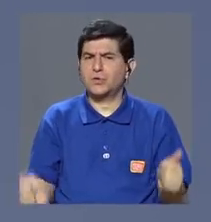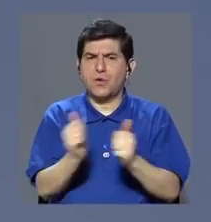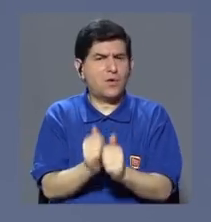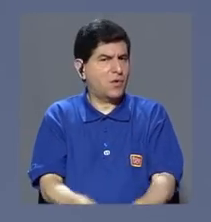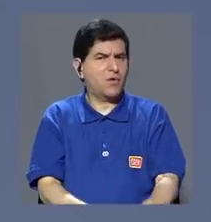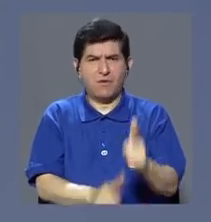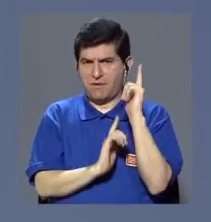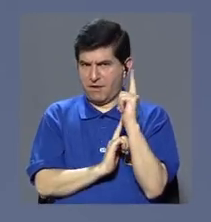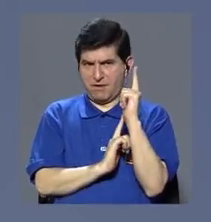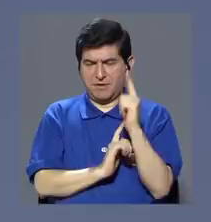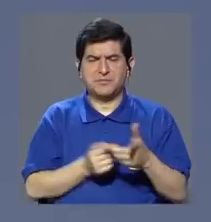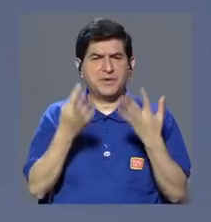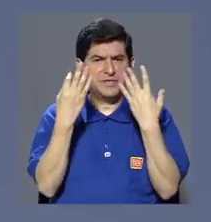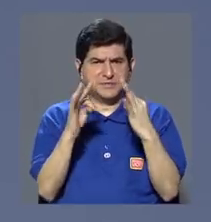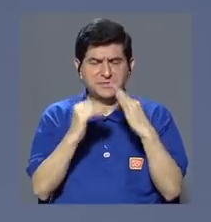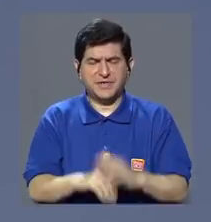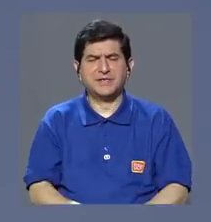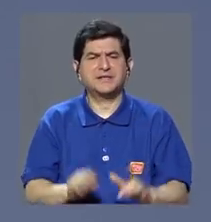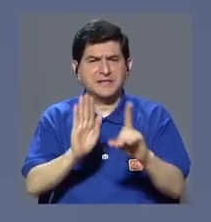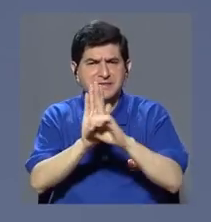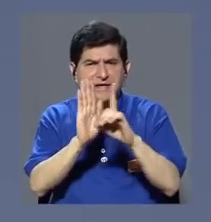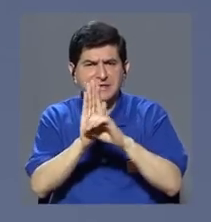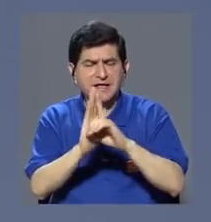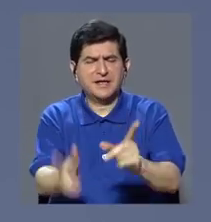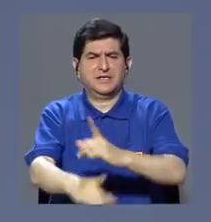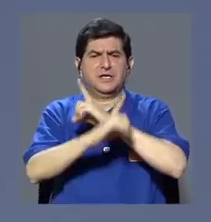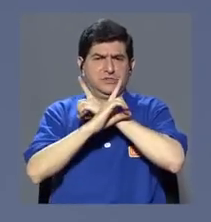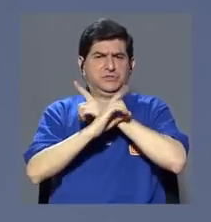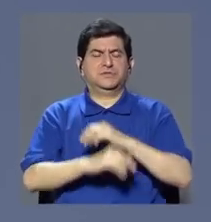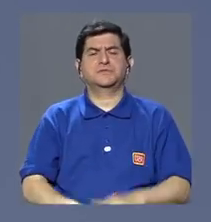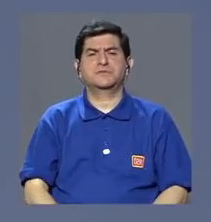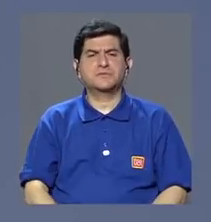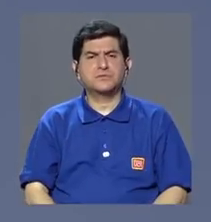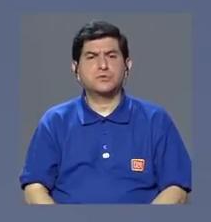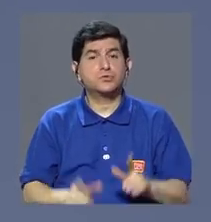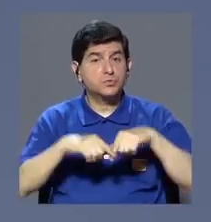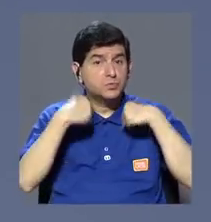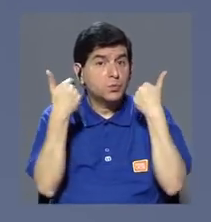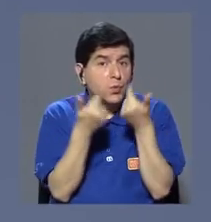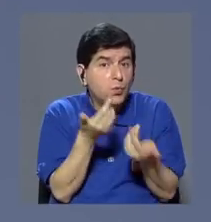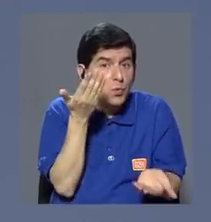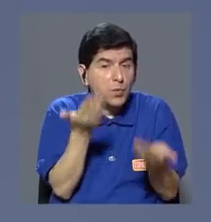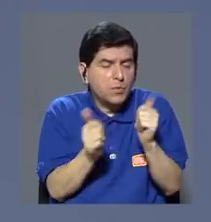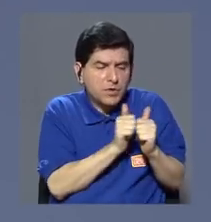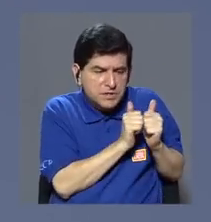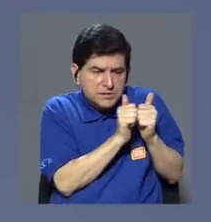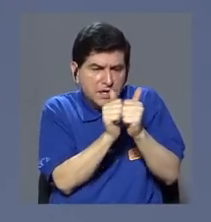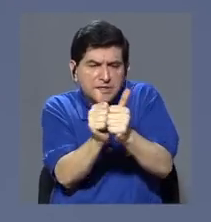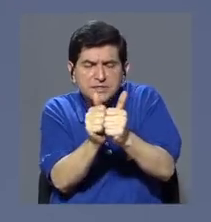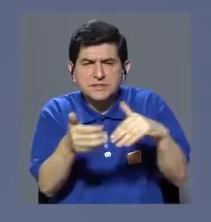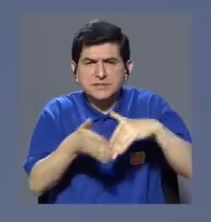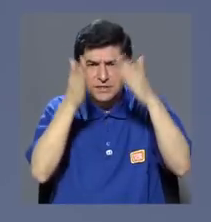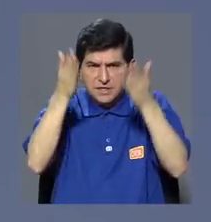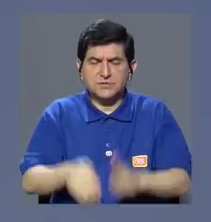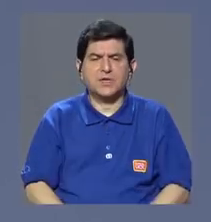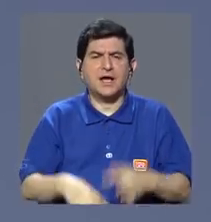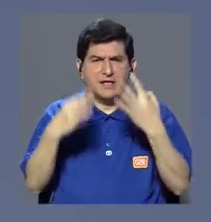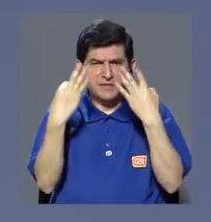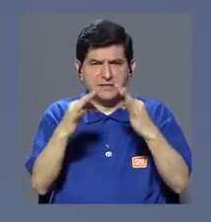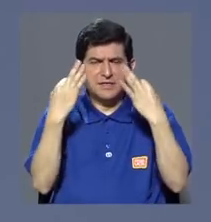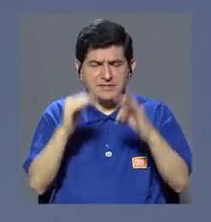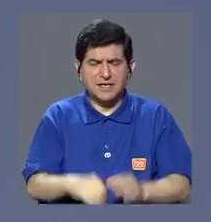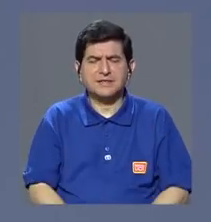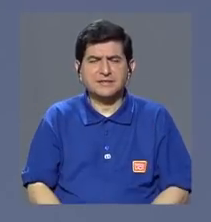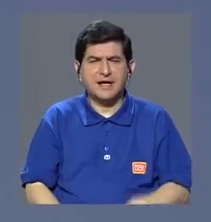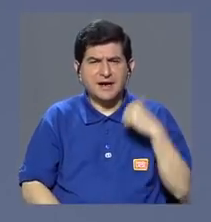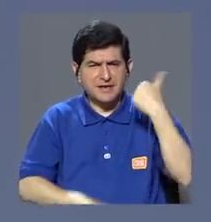para poder hacer valer sus derechos y defenderse ahí hay algún grupo que esté acompañando a los estudiantes para reivindicar esos derechos